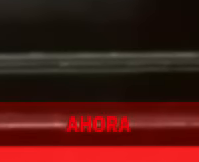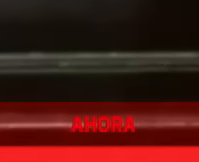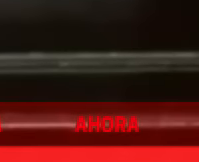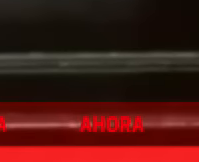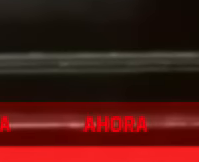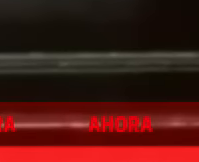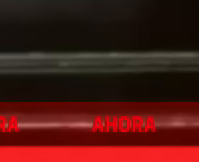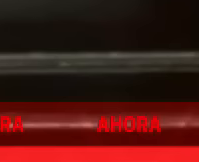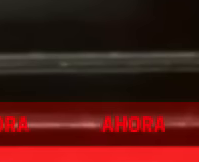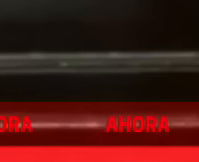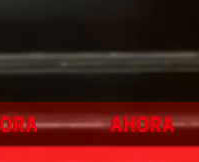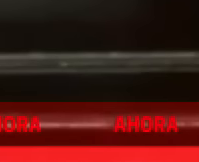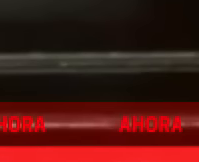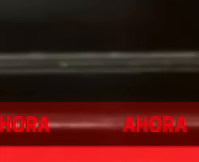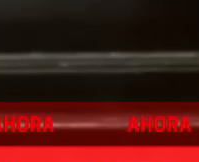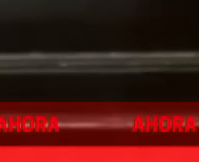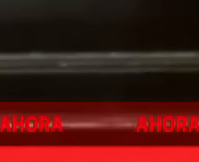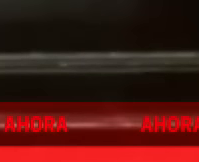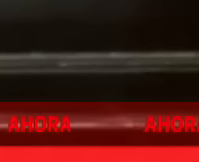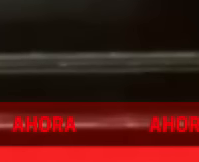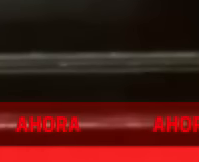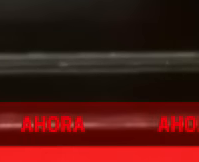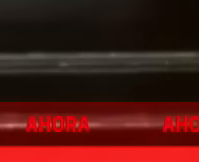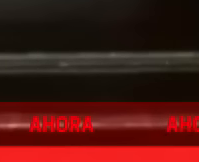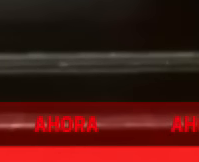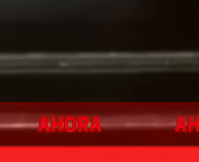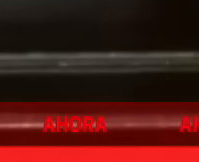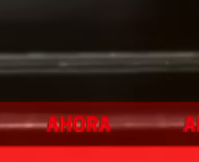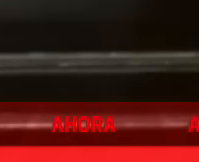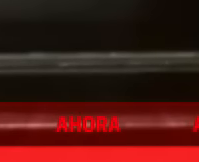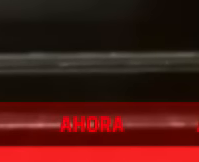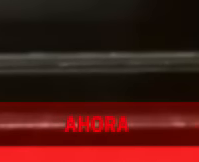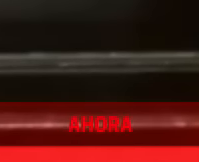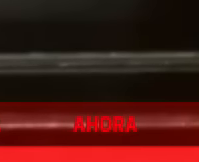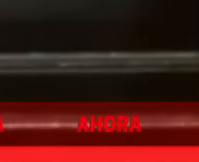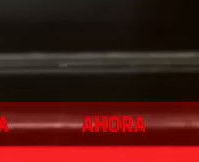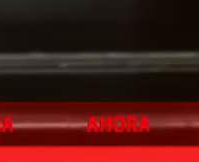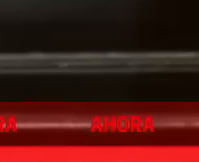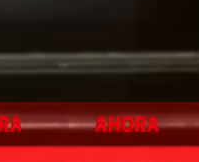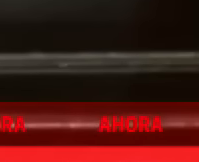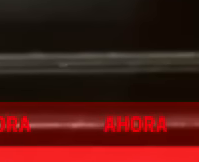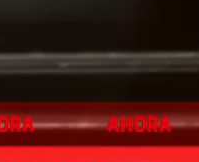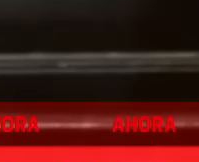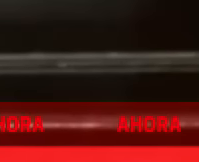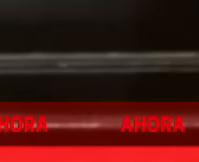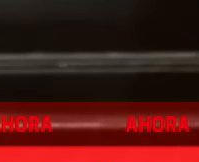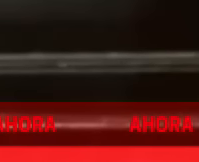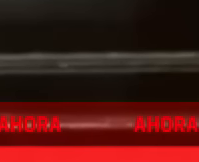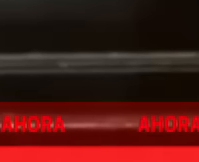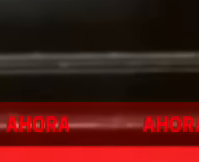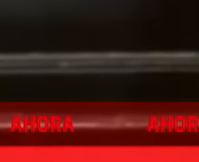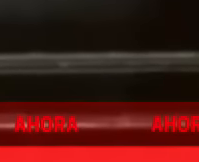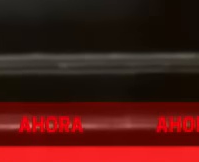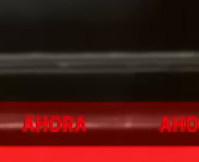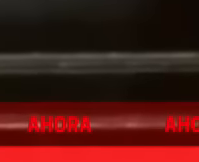Entonces, ¿concede o no concede? Dice sí o no. En este caso estoy haciendo una moción en los términos del artículo y es una moción que hay que